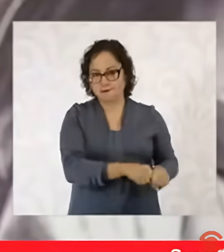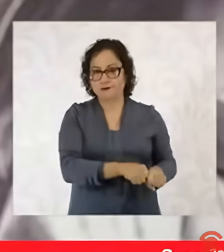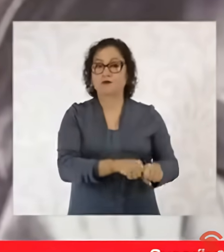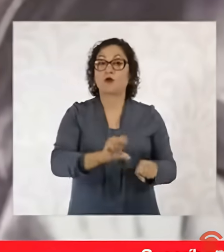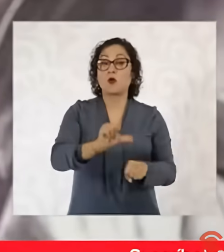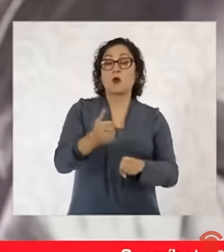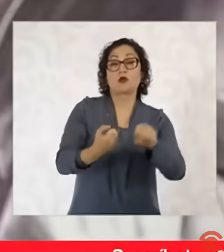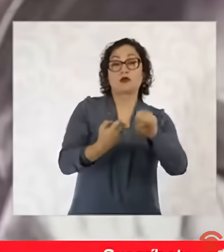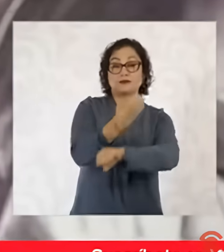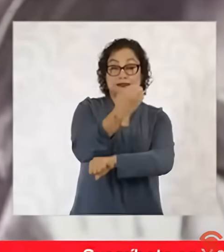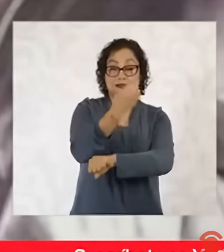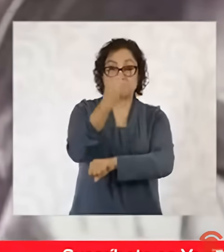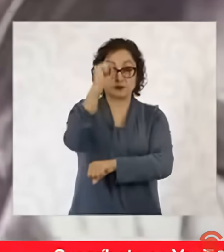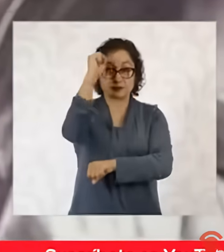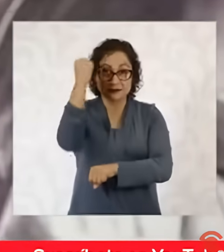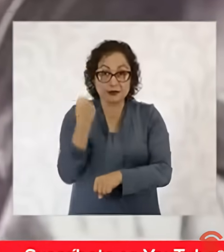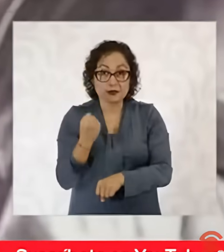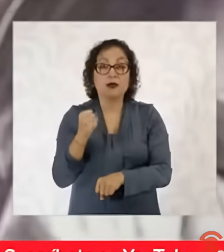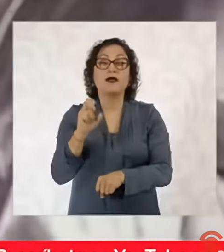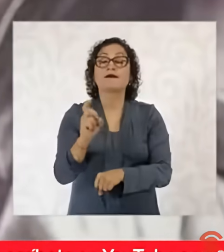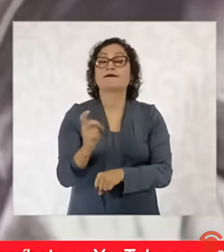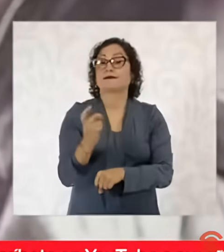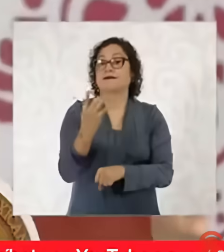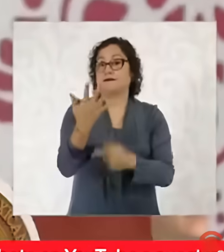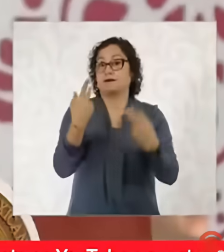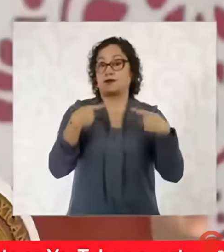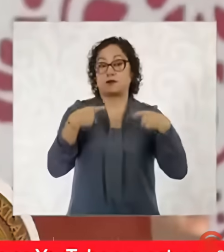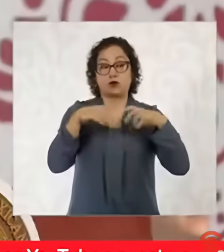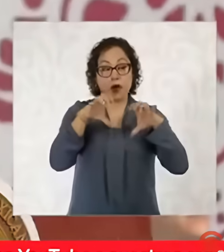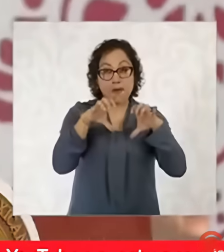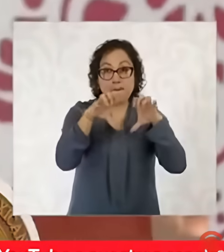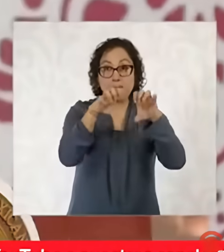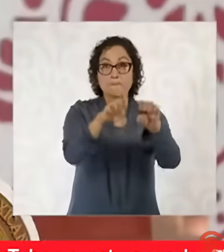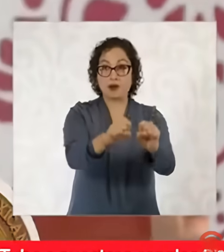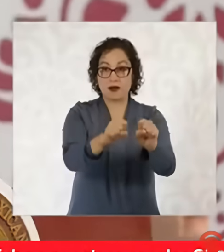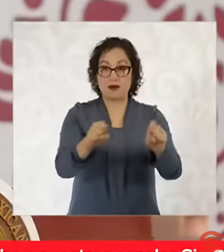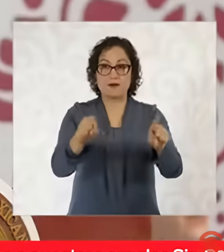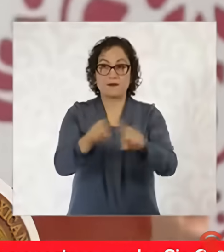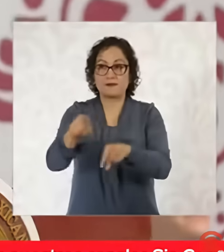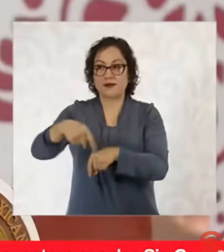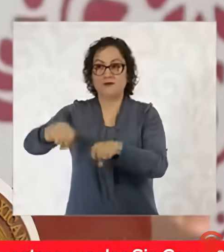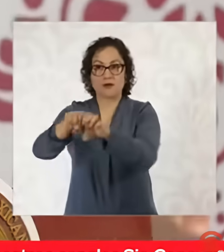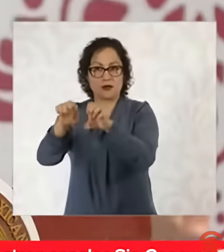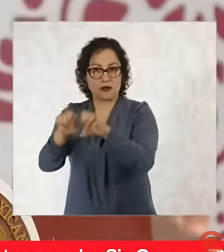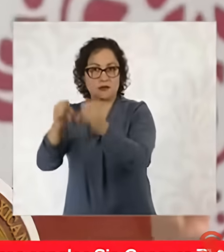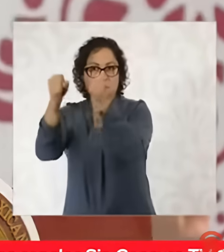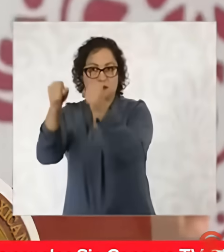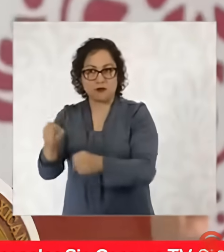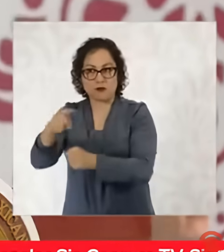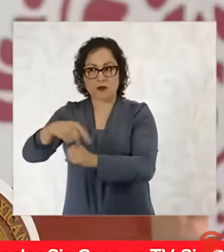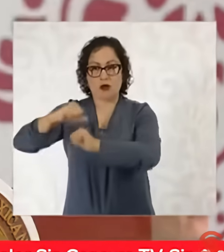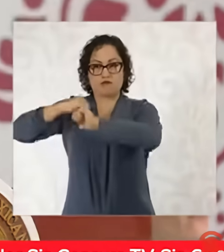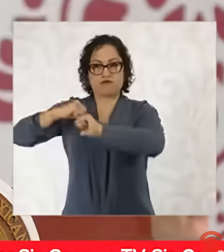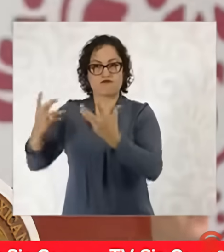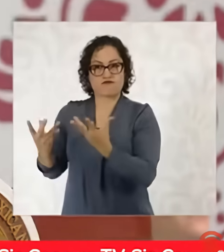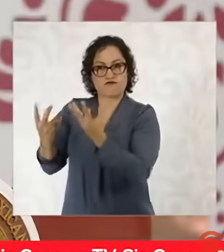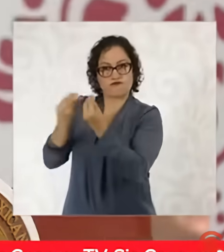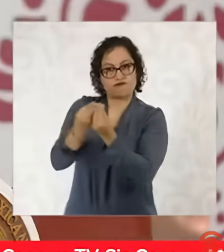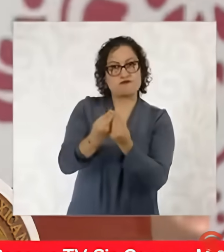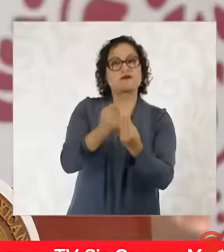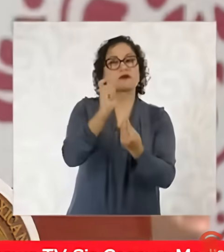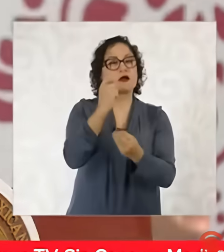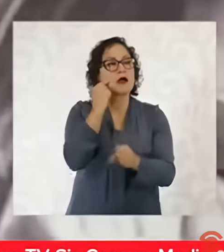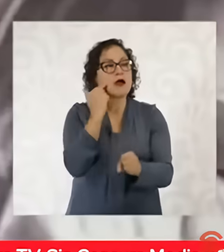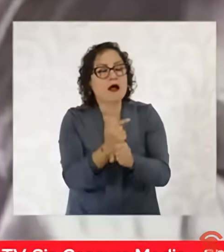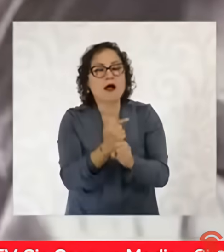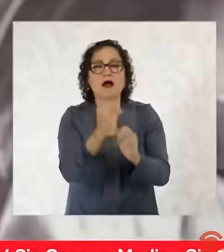las últimas semanas, la detención de 35 generadores de violencia y el trabajo coordinado entre el Gabinete de Seguridad han dado como resultado una